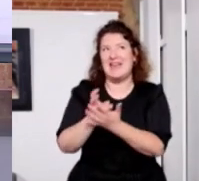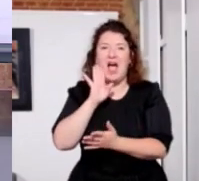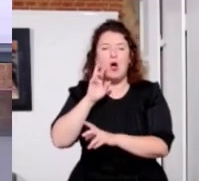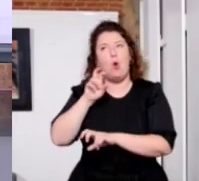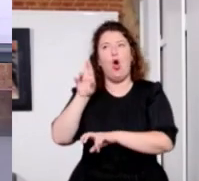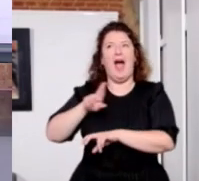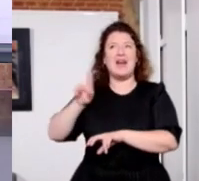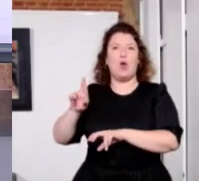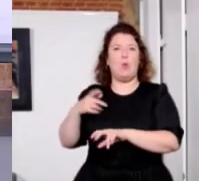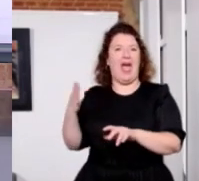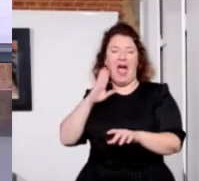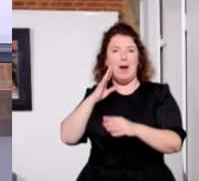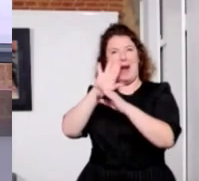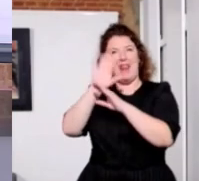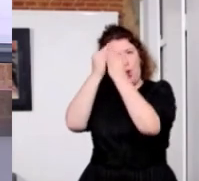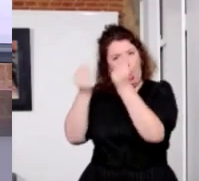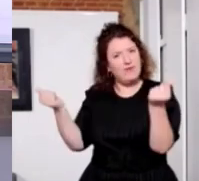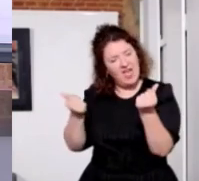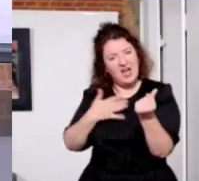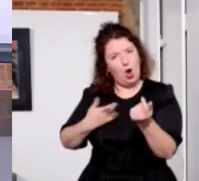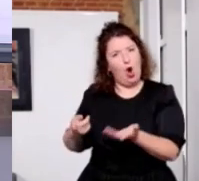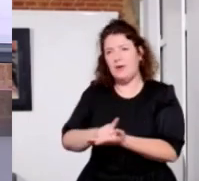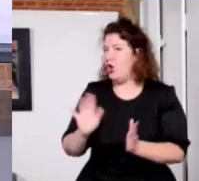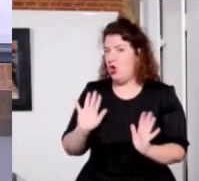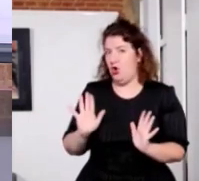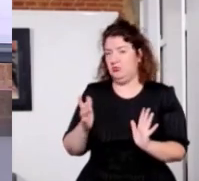casi más que a afrontar.